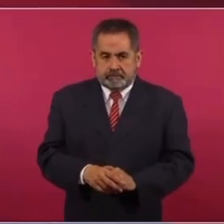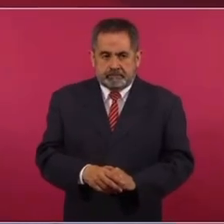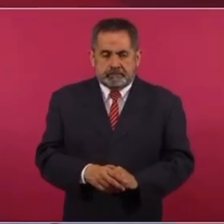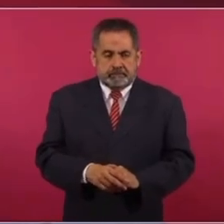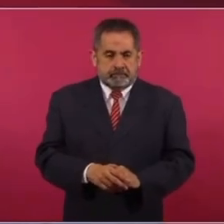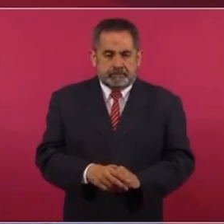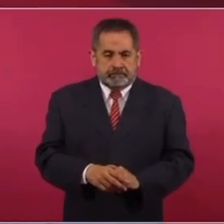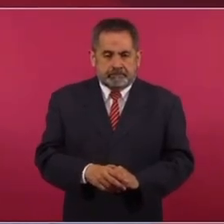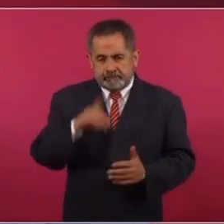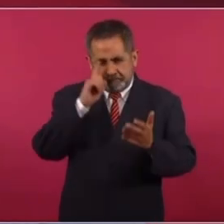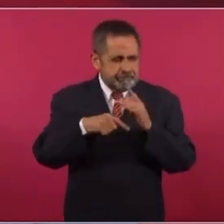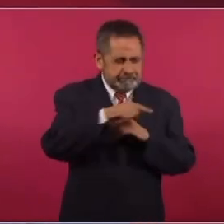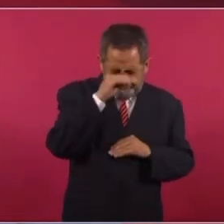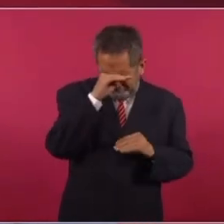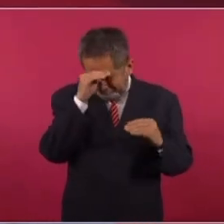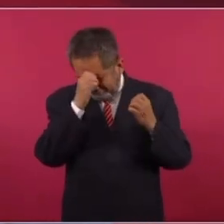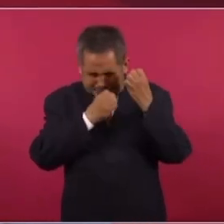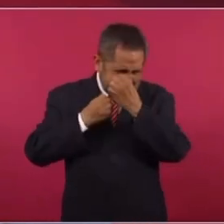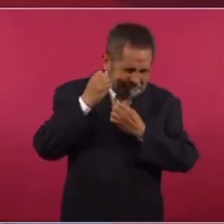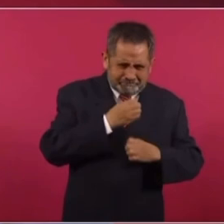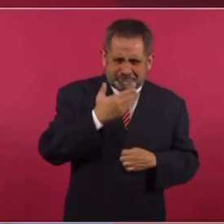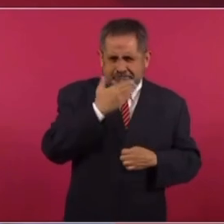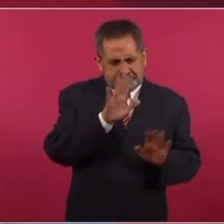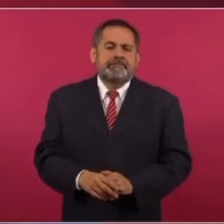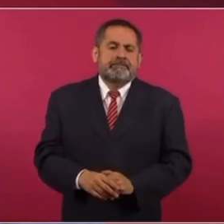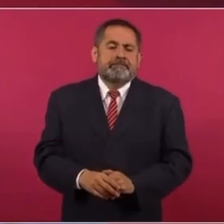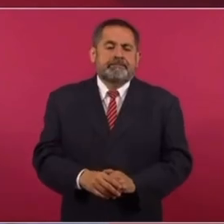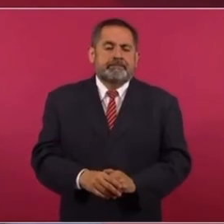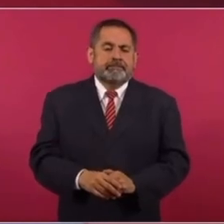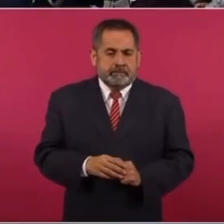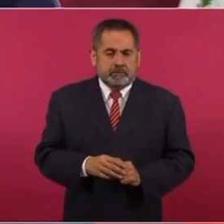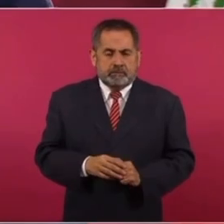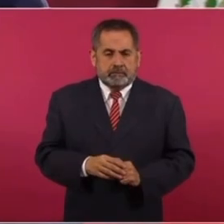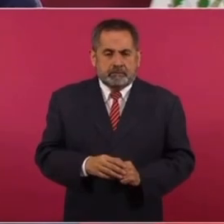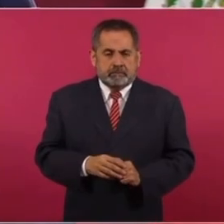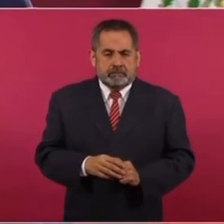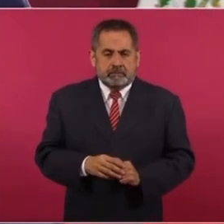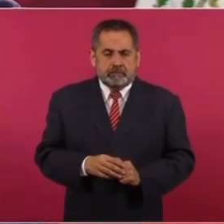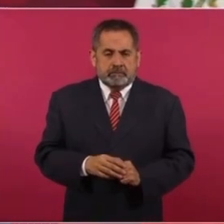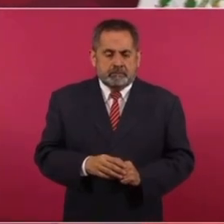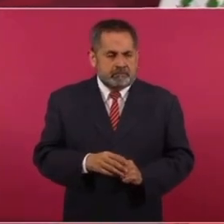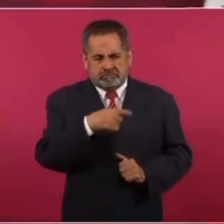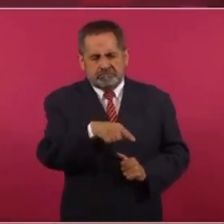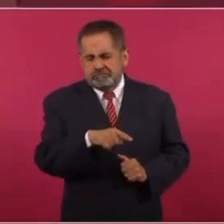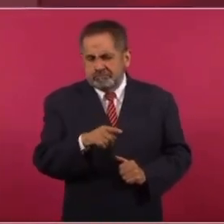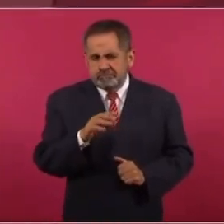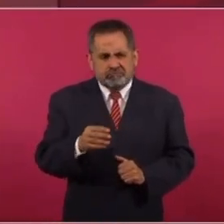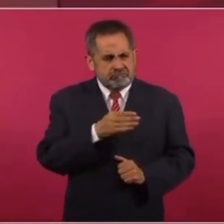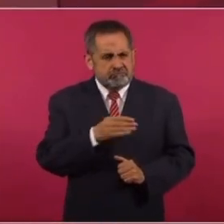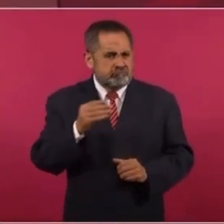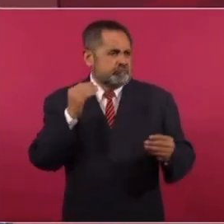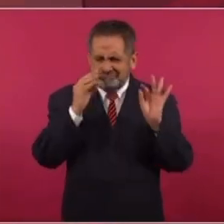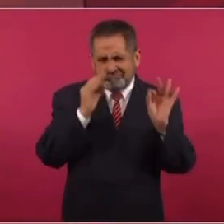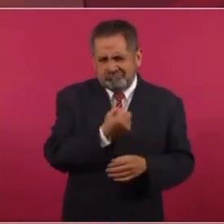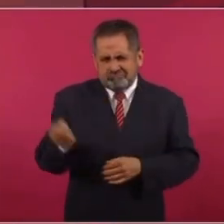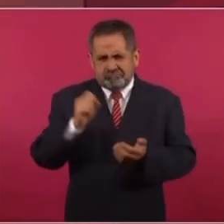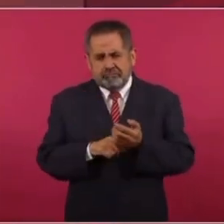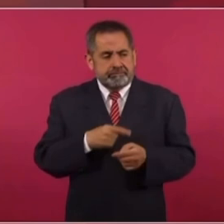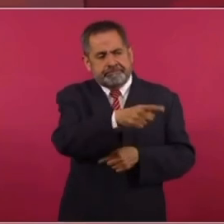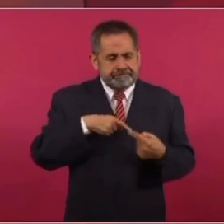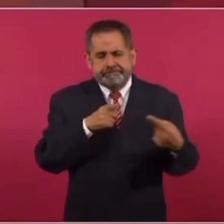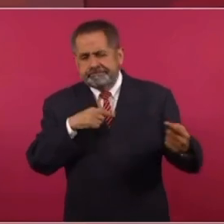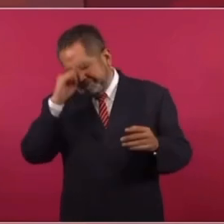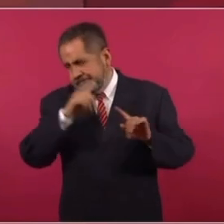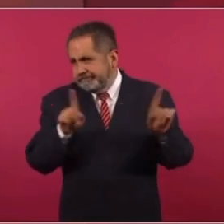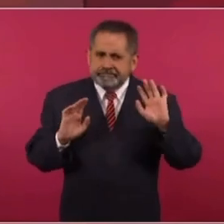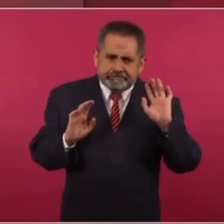que lo van a analizar bien y hay que tener confianza. Incluso son muy buenos abogados constitucionalistas. La diferencia que tenemos